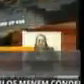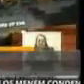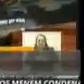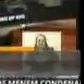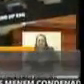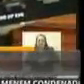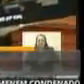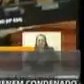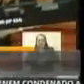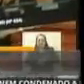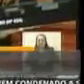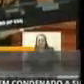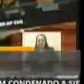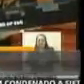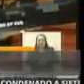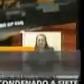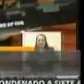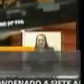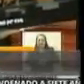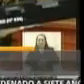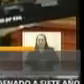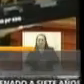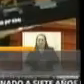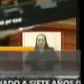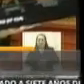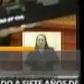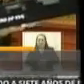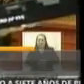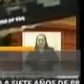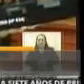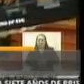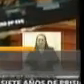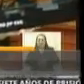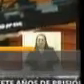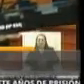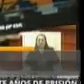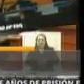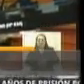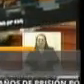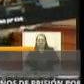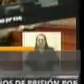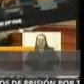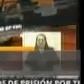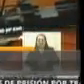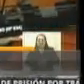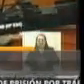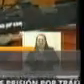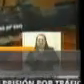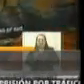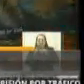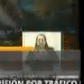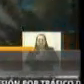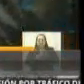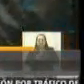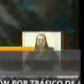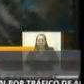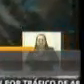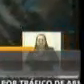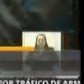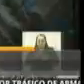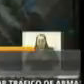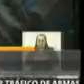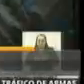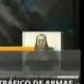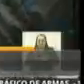haciendo las preguntas hemos traído a maquetas y esquemáticas de las embarcaciones y si la pregunta se refiere a cuántas embarcaciones